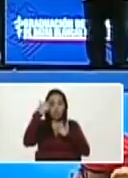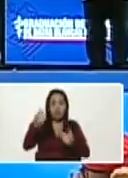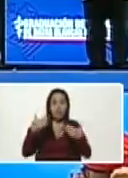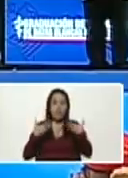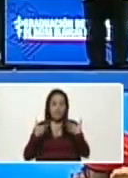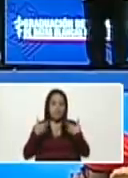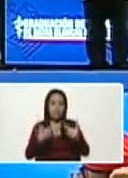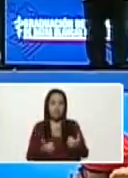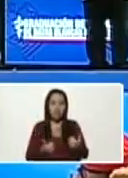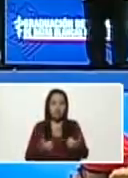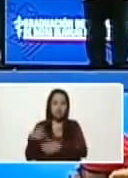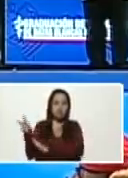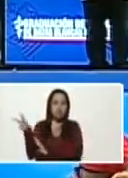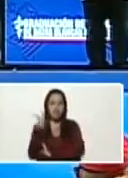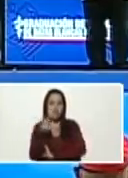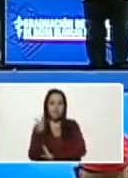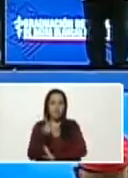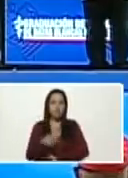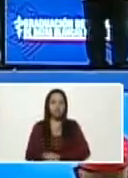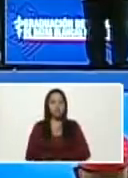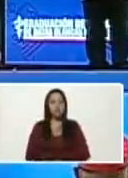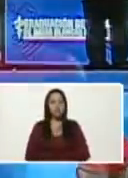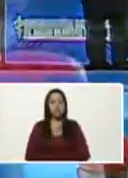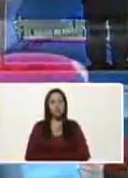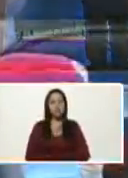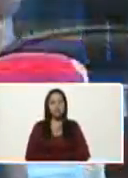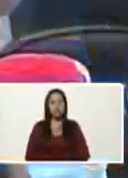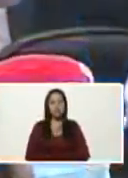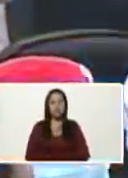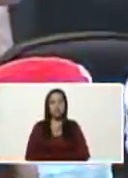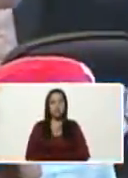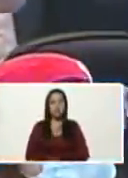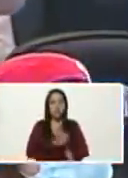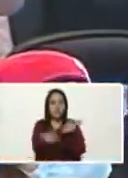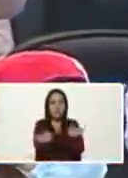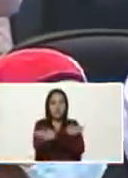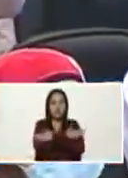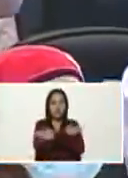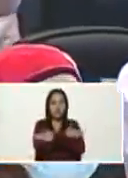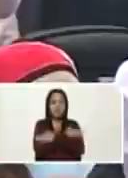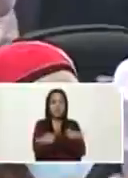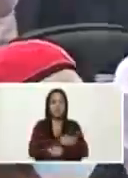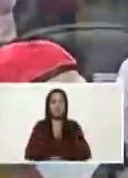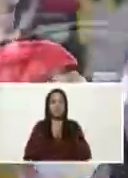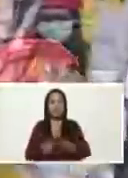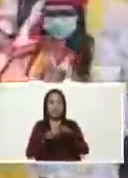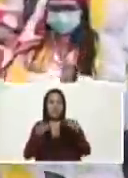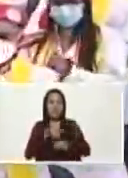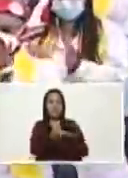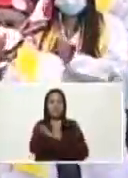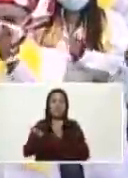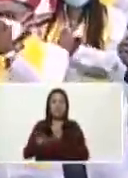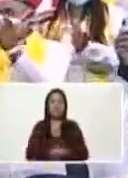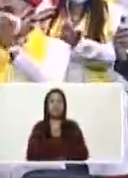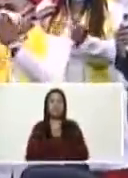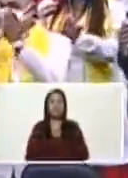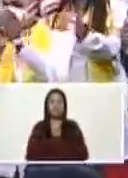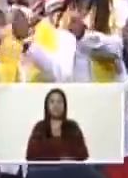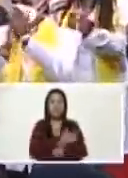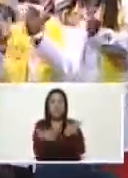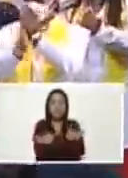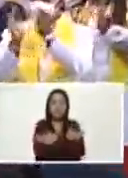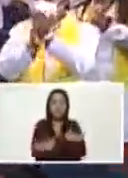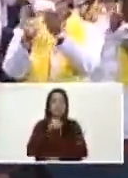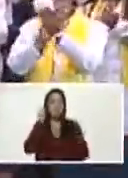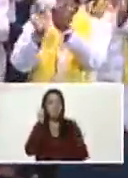salud de la República Bolivariana de Venezuela. Felicitaciones, muchachas, felicitaciones,